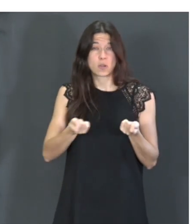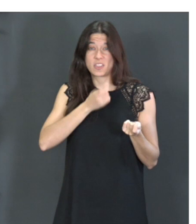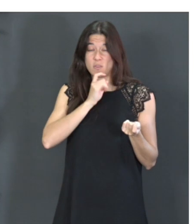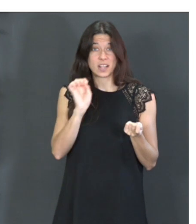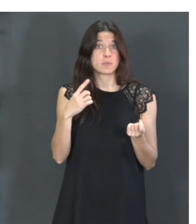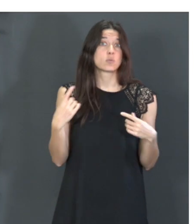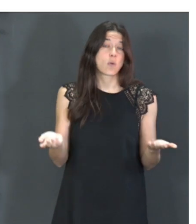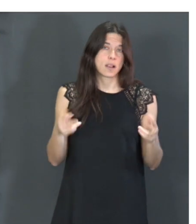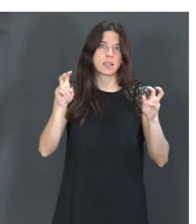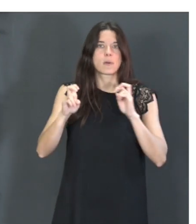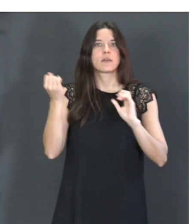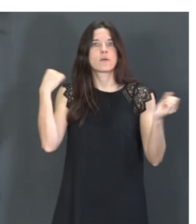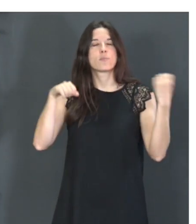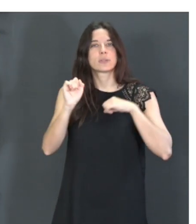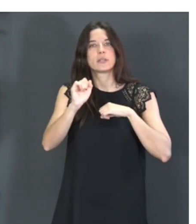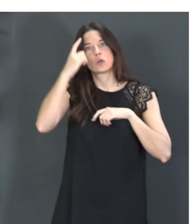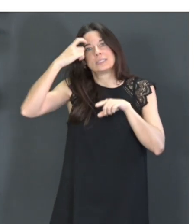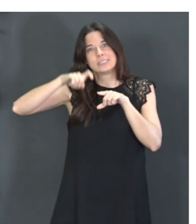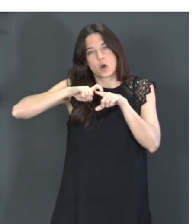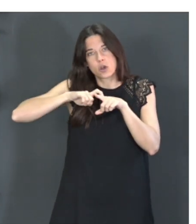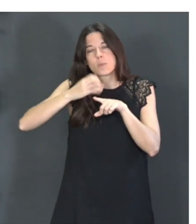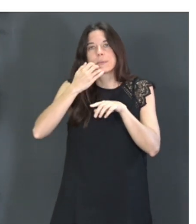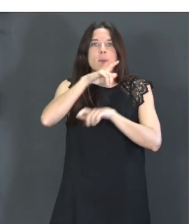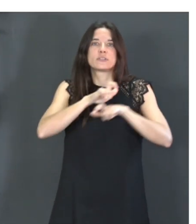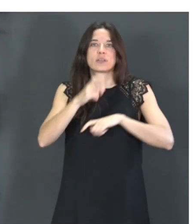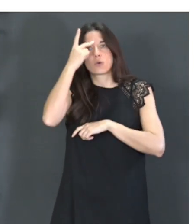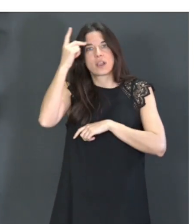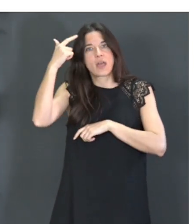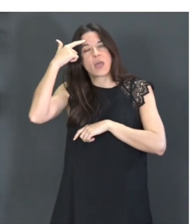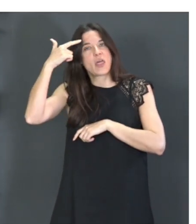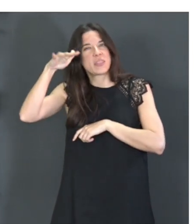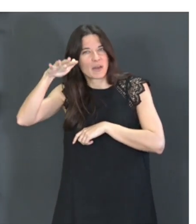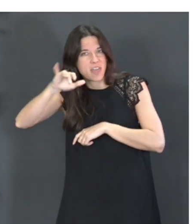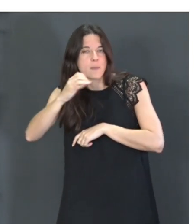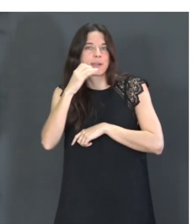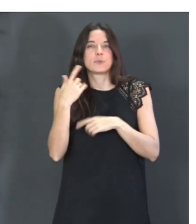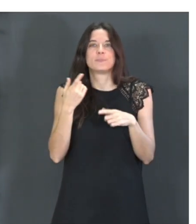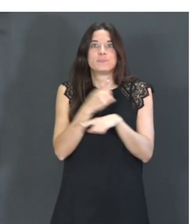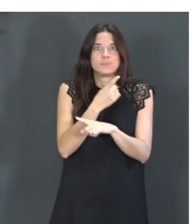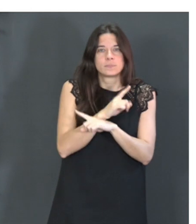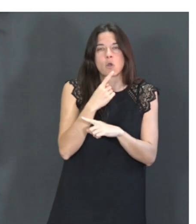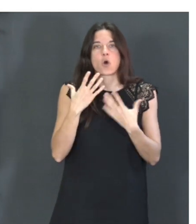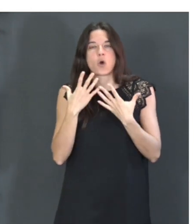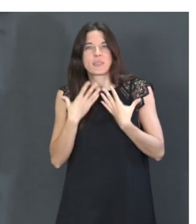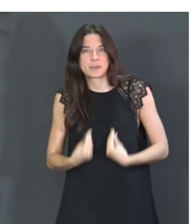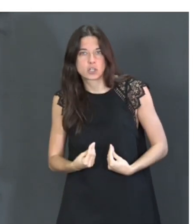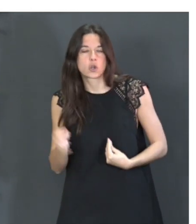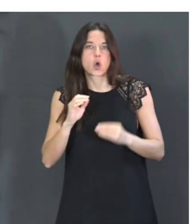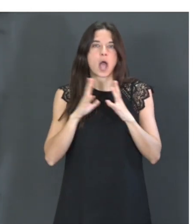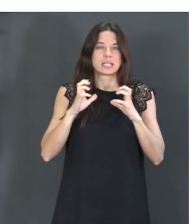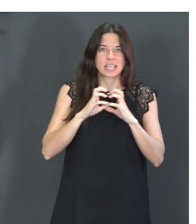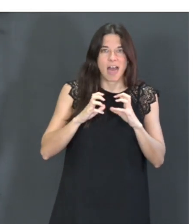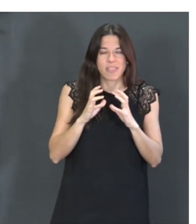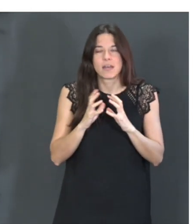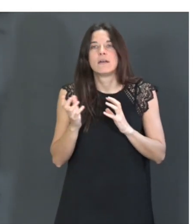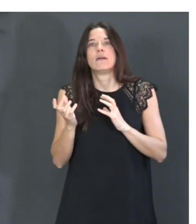los síntomas del comportamiento psicológicos para las personas con demencia, como la agitación, la depresión o la ansiedad, y